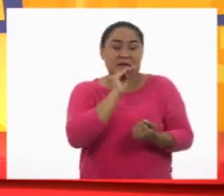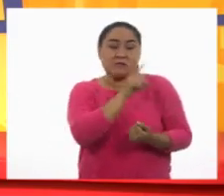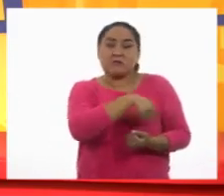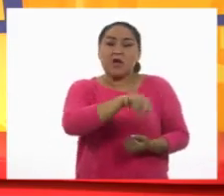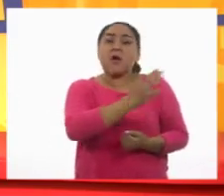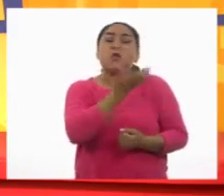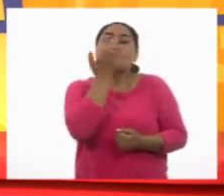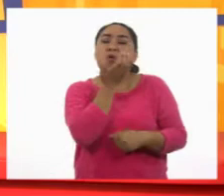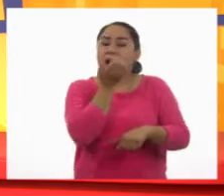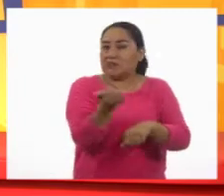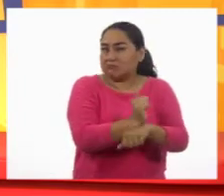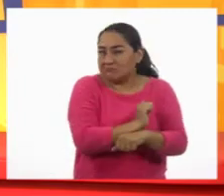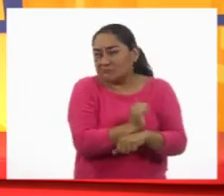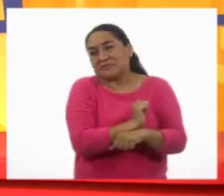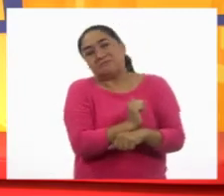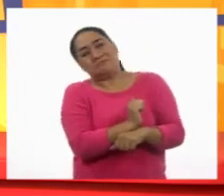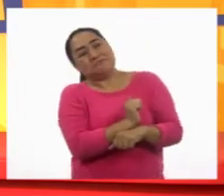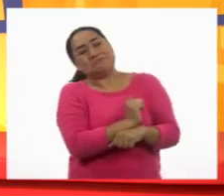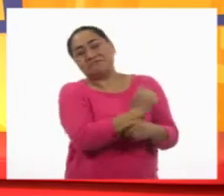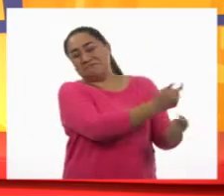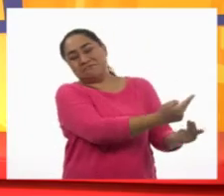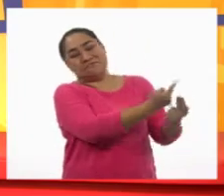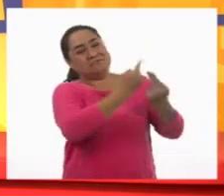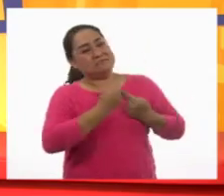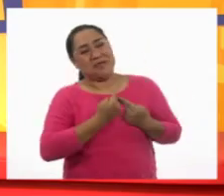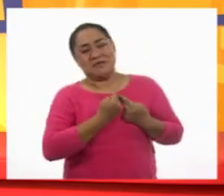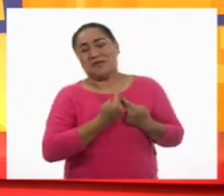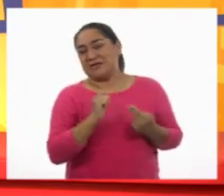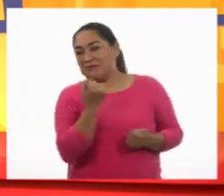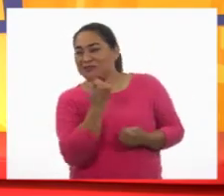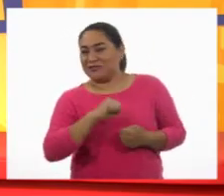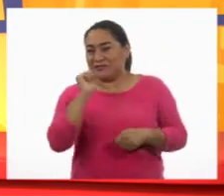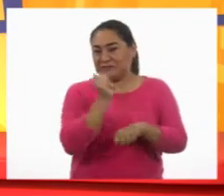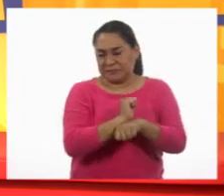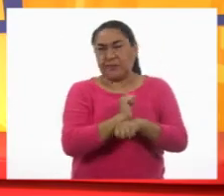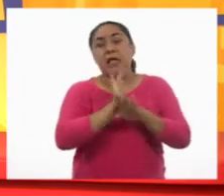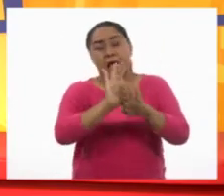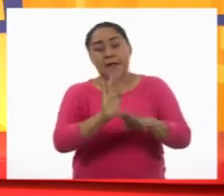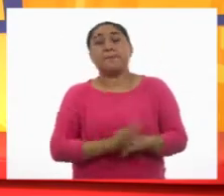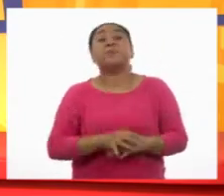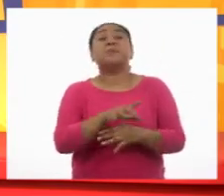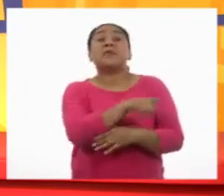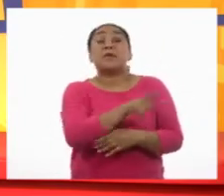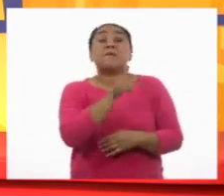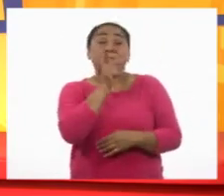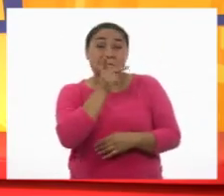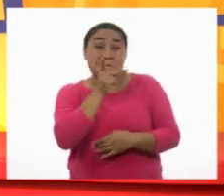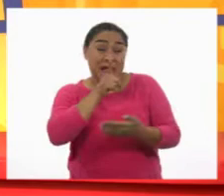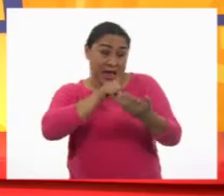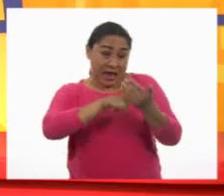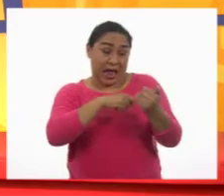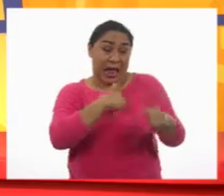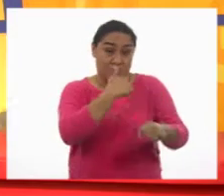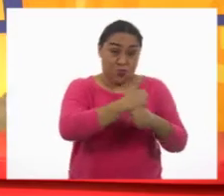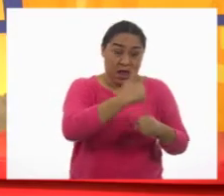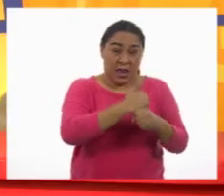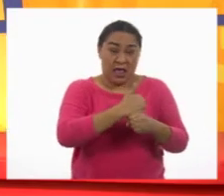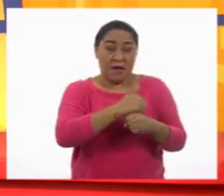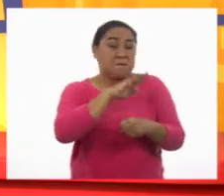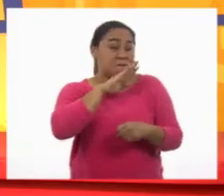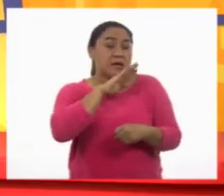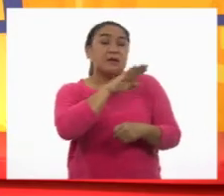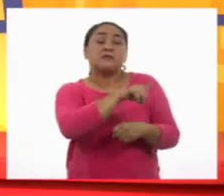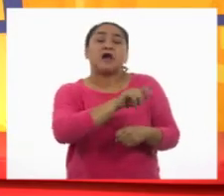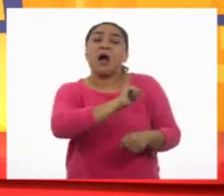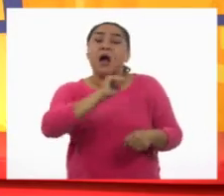que ya lo traigo de sangre, ¿no? Este talentazo. Y el papá de mi mamá era presentador de circo, Staff. Y mi abuela